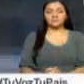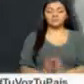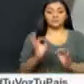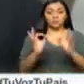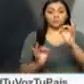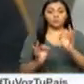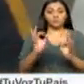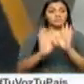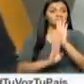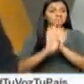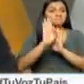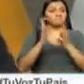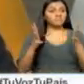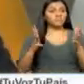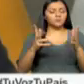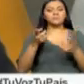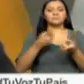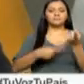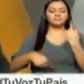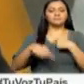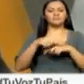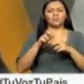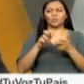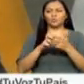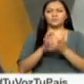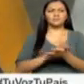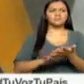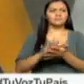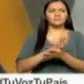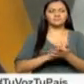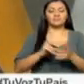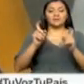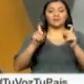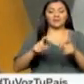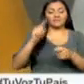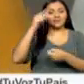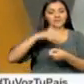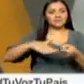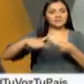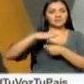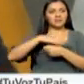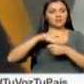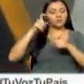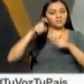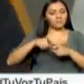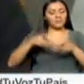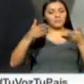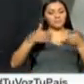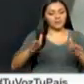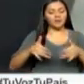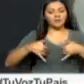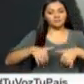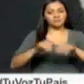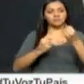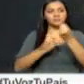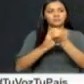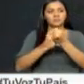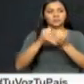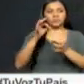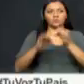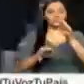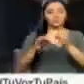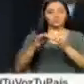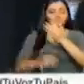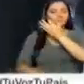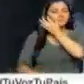habrá desarrollo, volveremos a la barbarie. Deben ser políticas de Estado seguir apoyando a nuestro sistema de justicia,